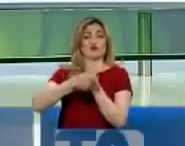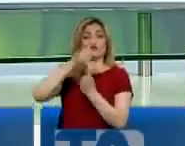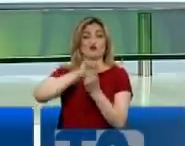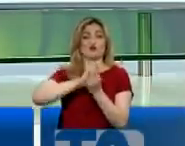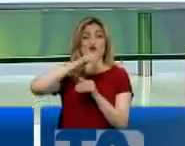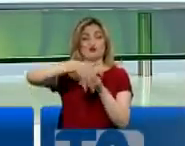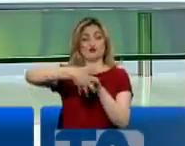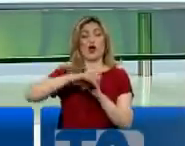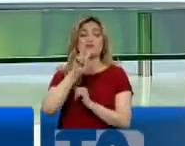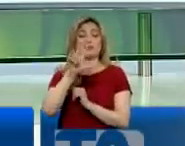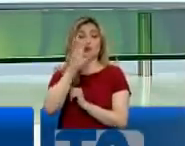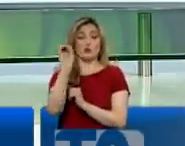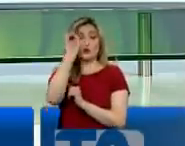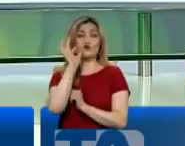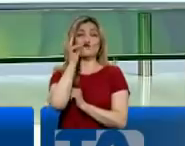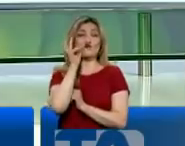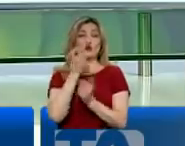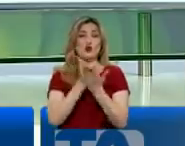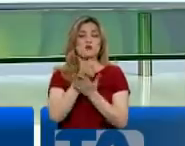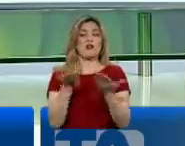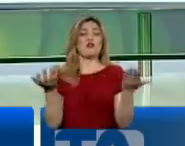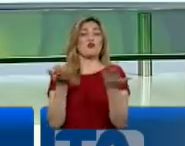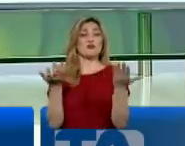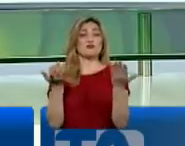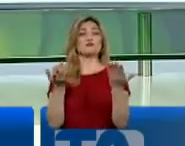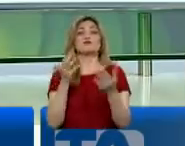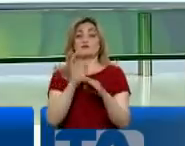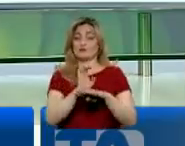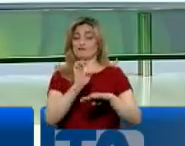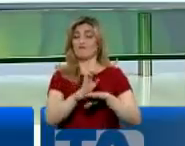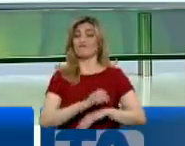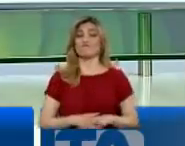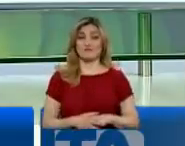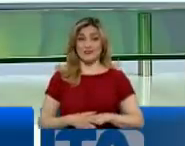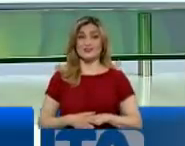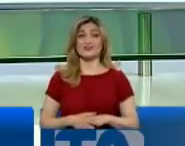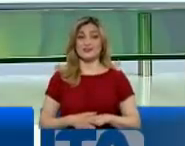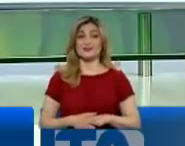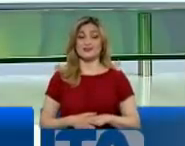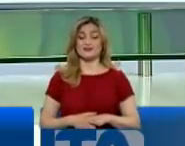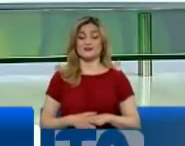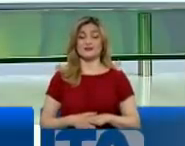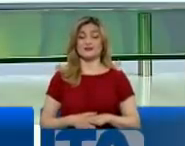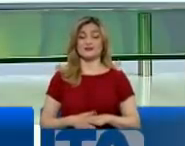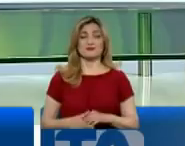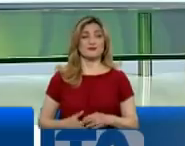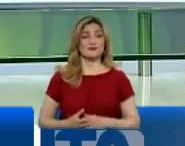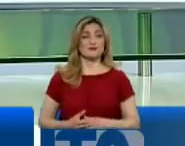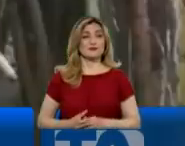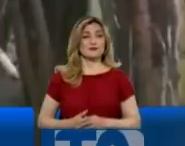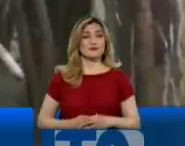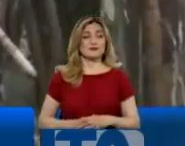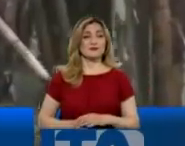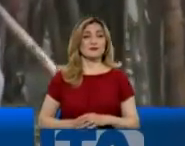33 por ciento de la fruta que consume el mundo sale de ecuador el país se inició ya con la regularización de pequeños y medianos productores